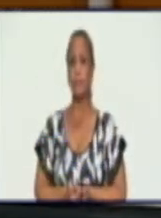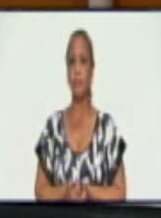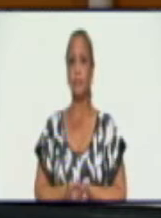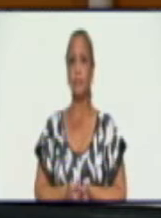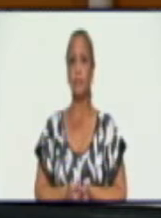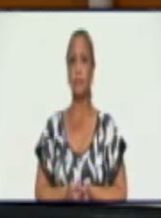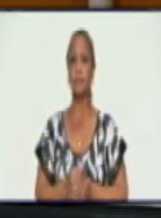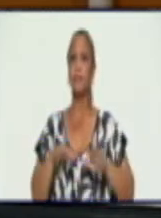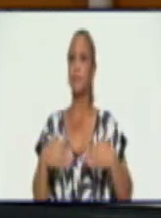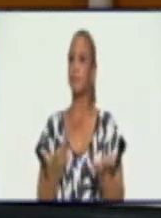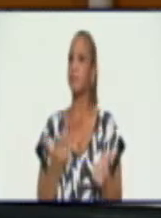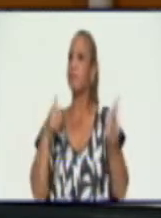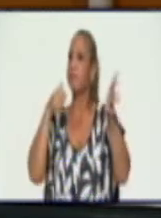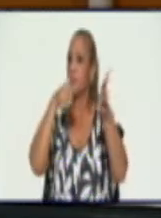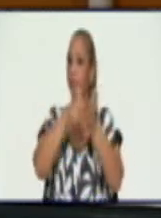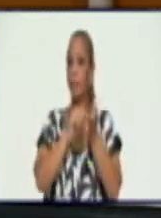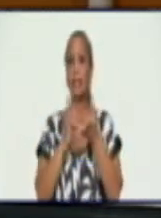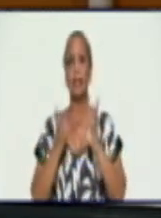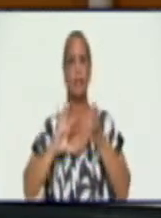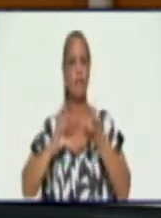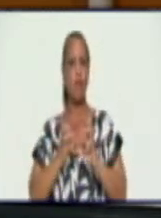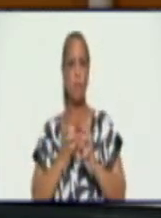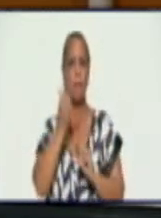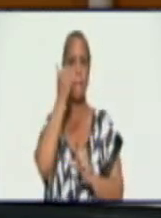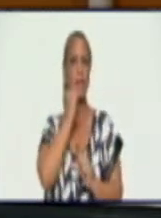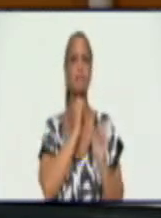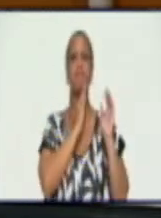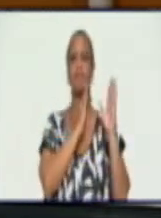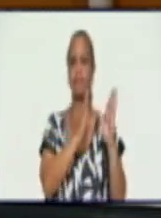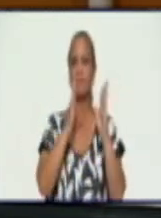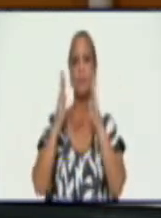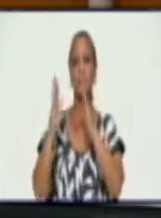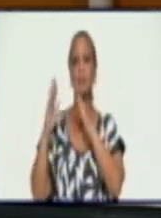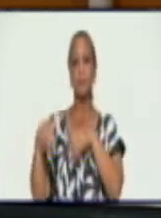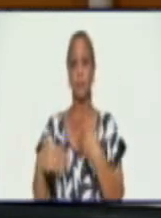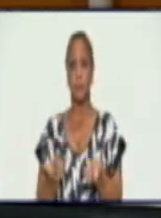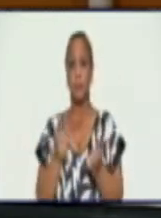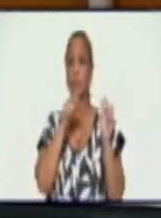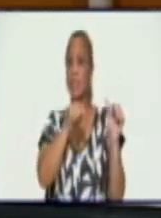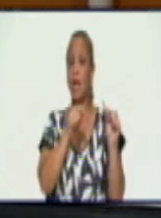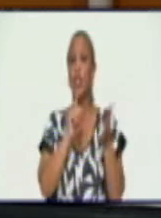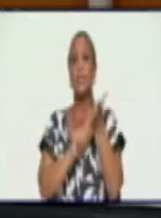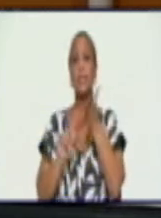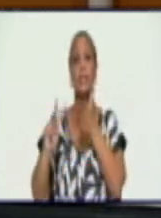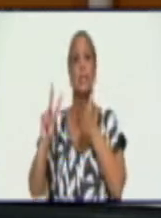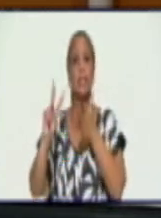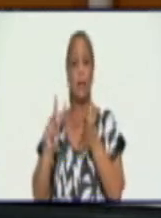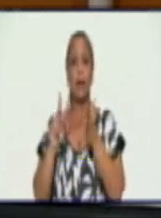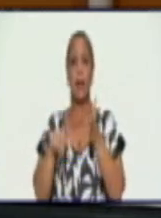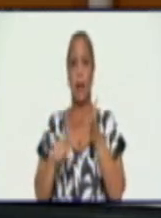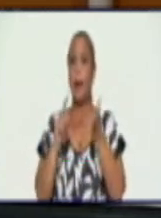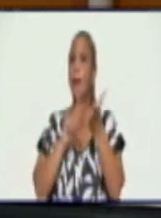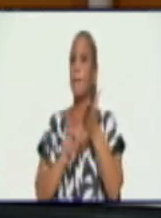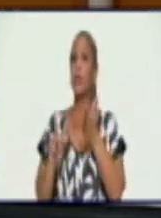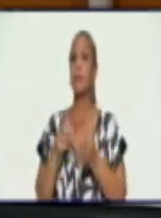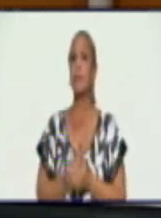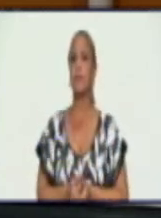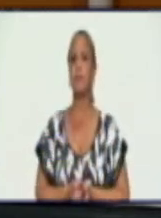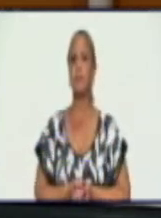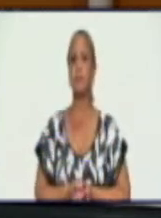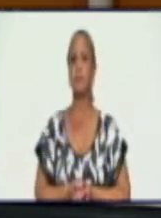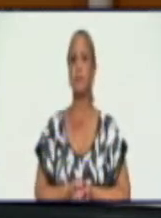e impacte de manera más organizada en el escenario la provincia es decir que si decimos después